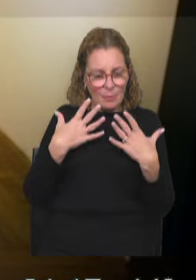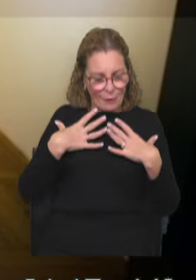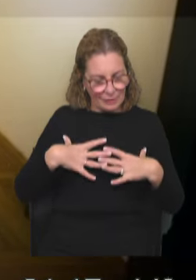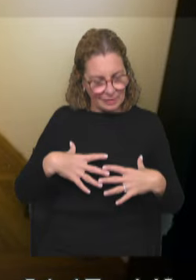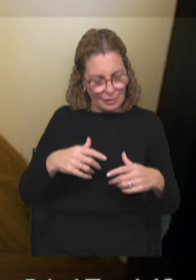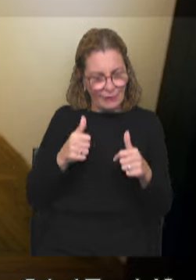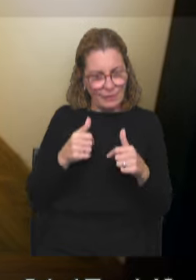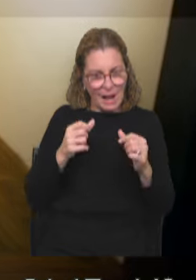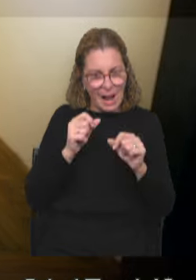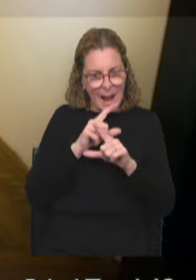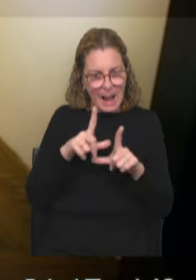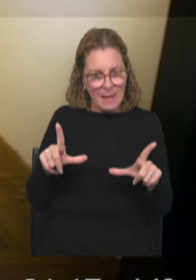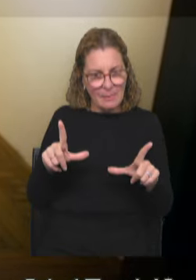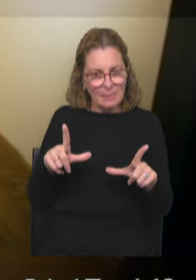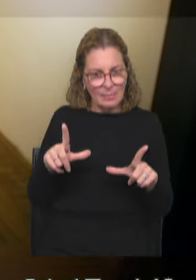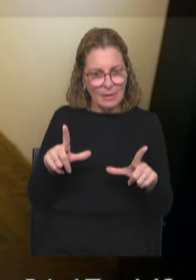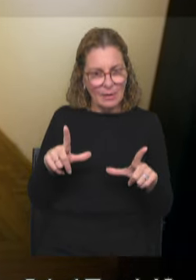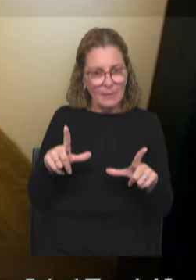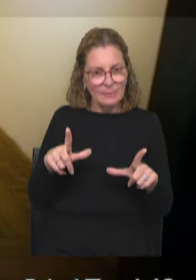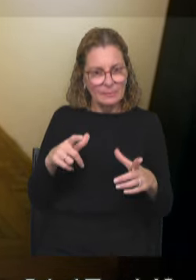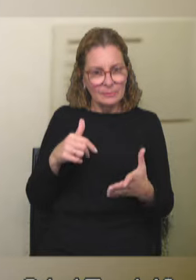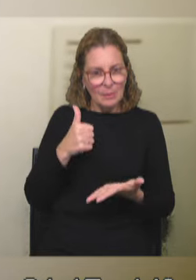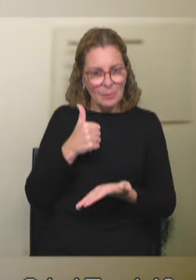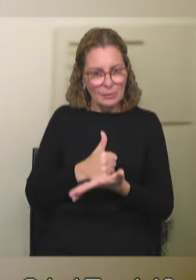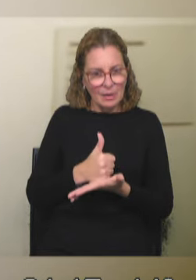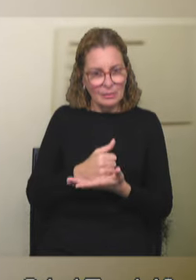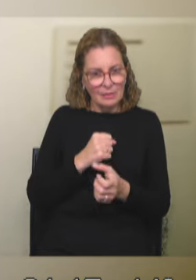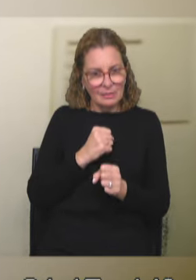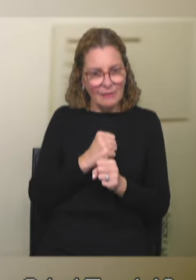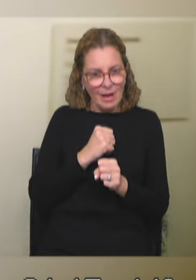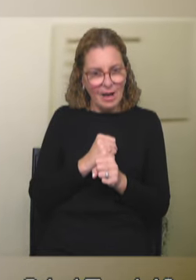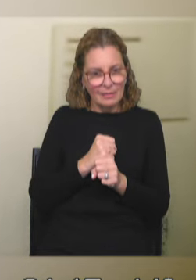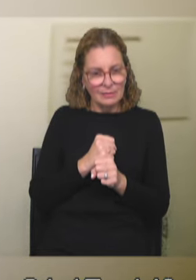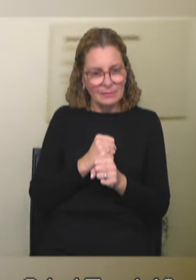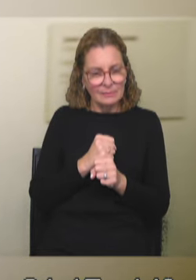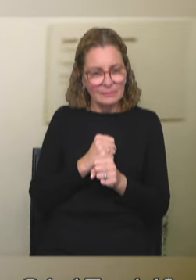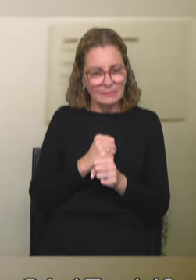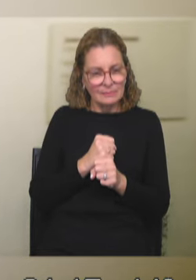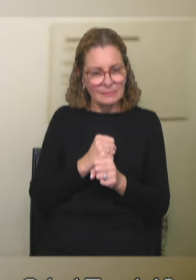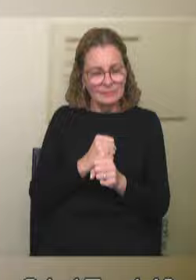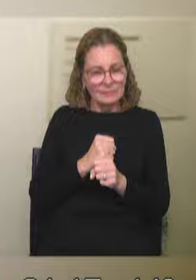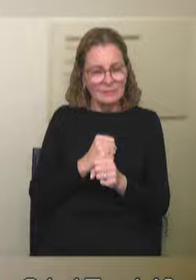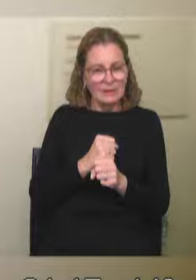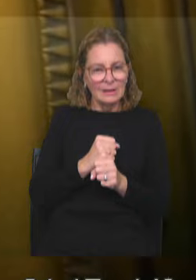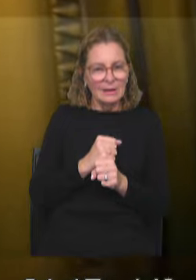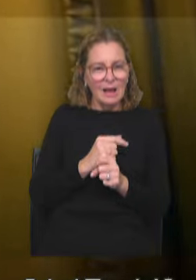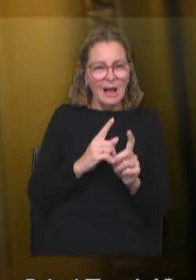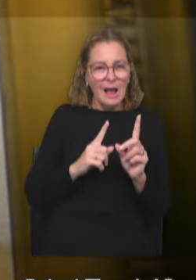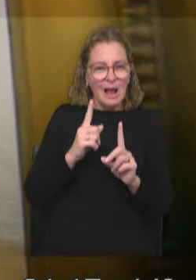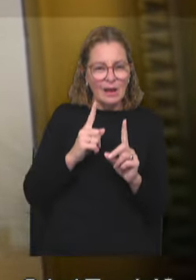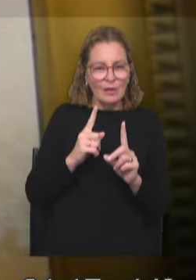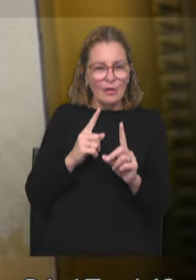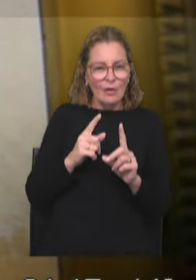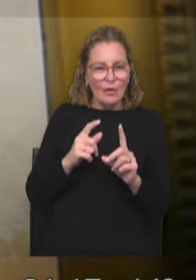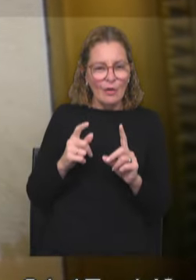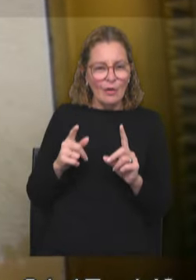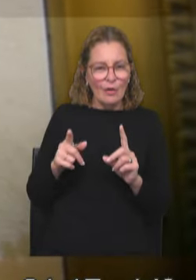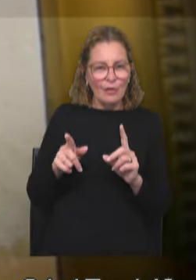vestido, está limpito, está posando, está en tareas de... algunas tareas así propias como rodeos